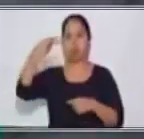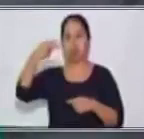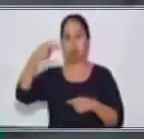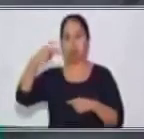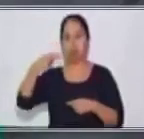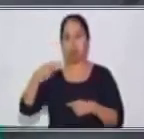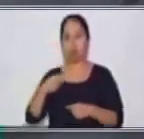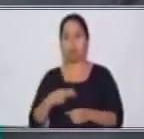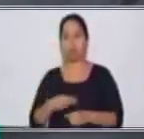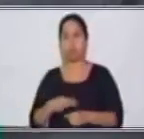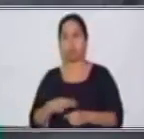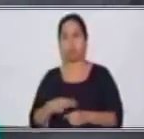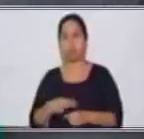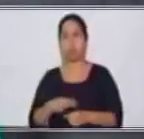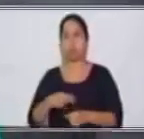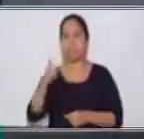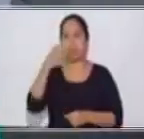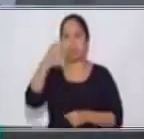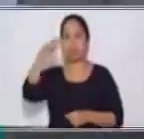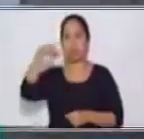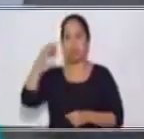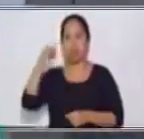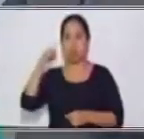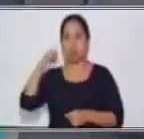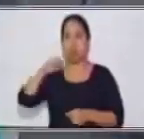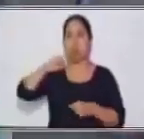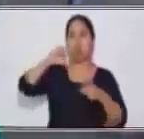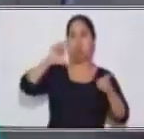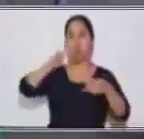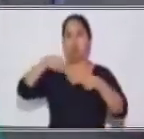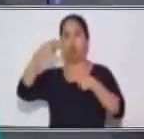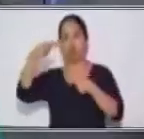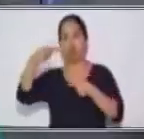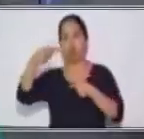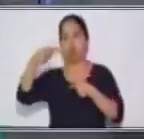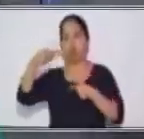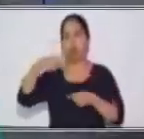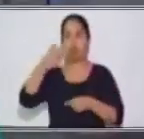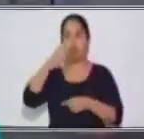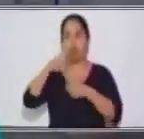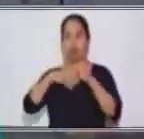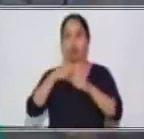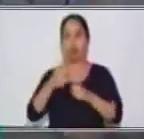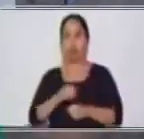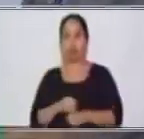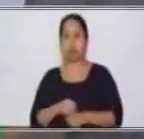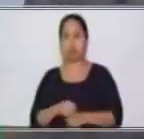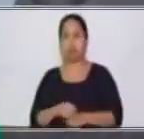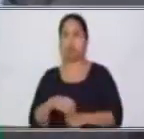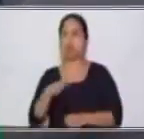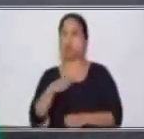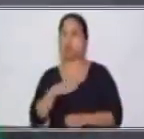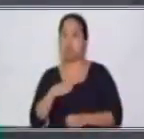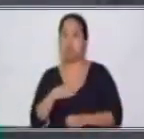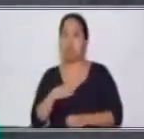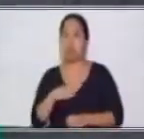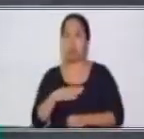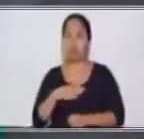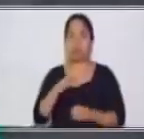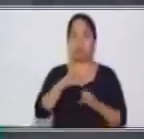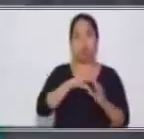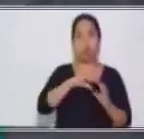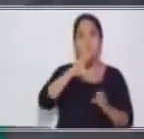seno cuadrado de alfa. Dese cuenta que tenemos un común denominador que es r